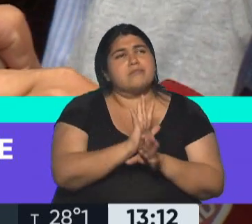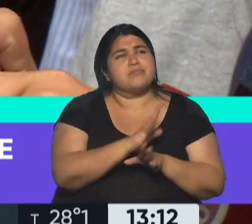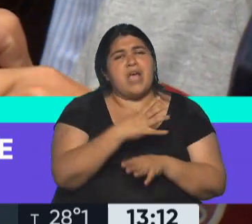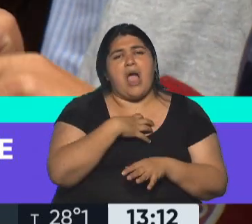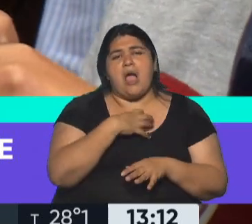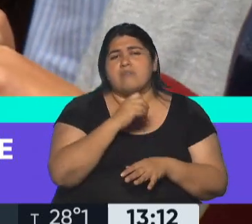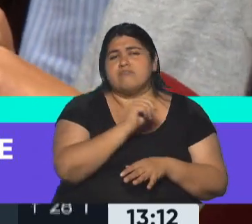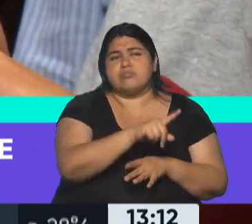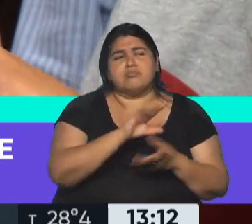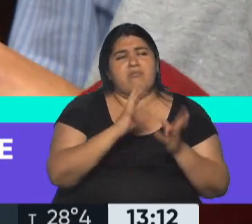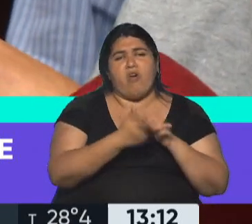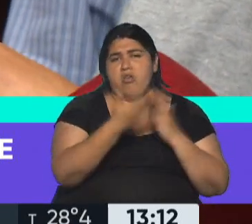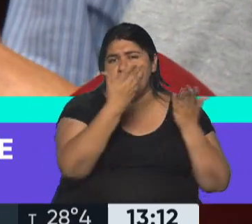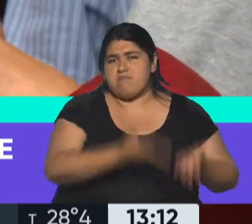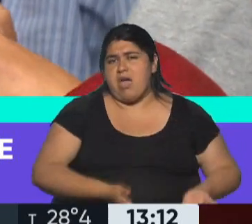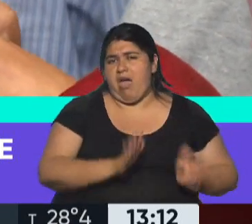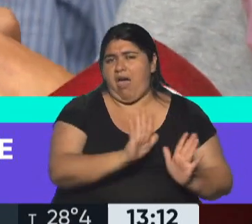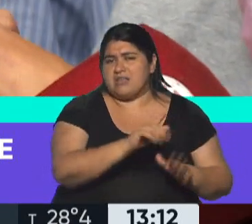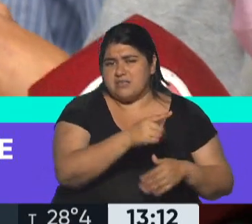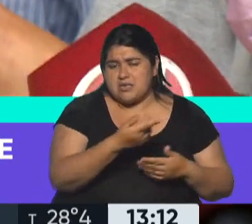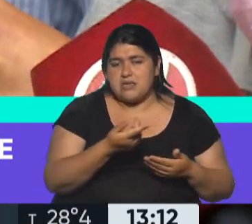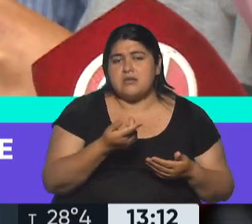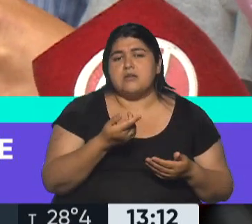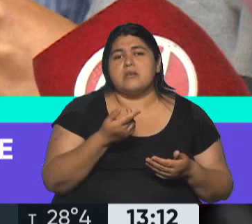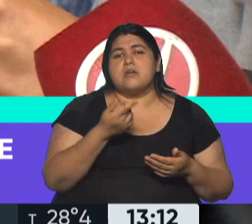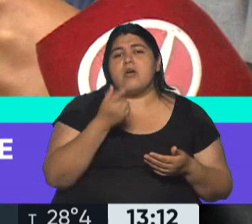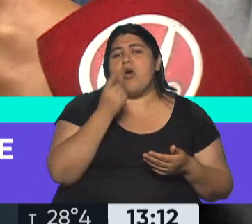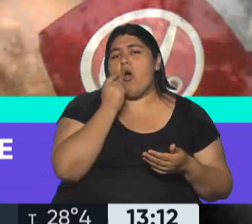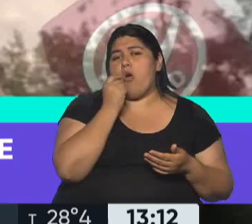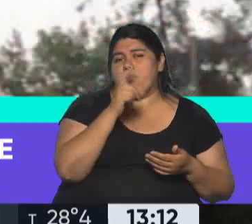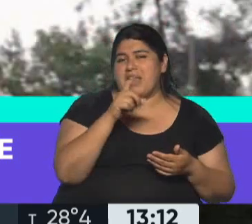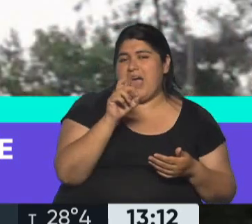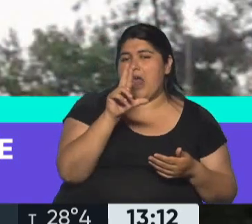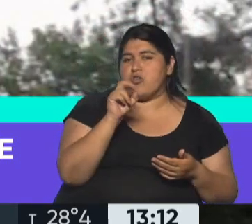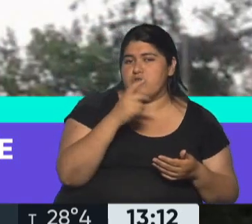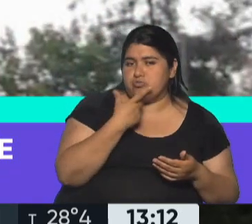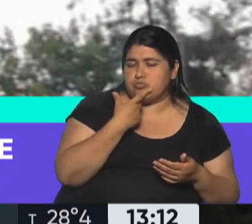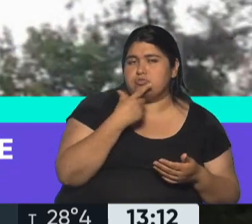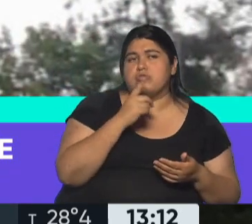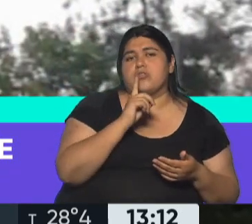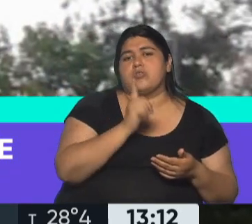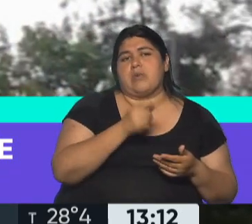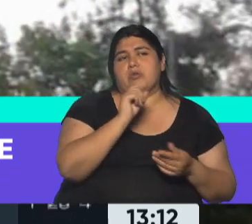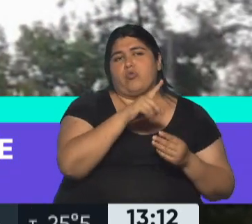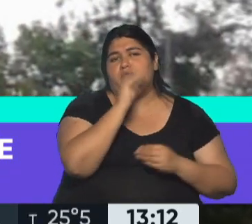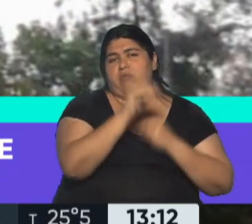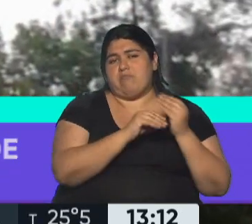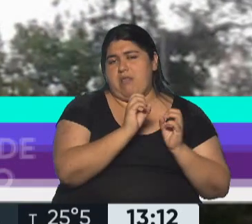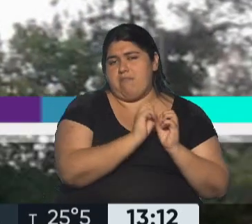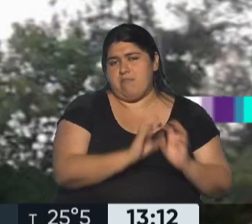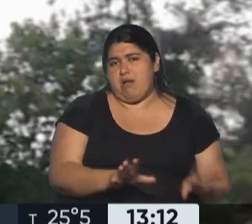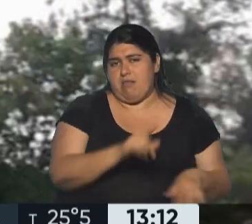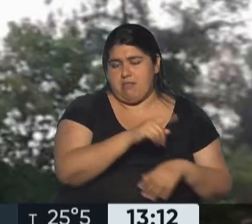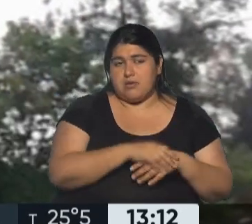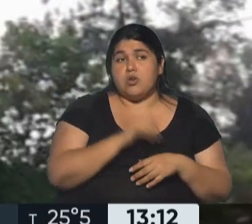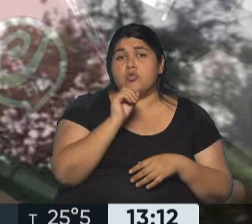actitud, su manera de ser, tanto de como del chico este, de Carlos, y como de su familia. Lamentablemente